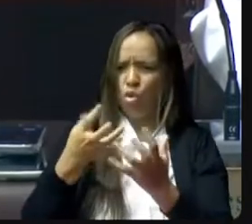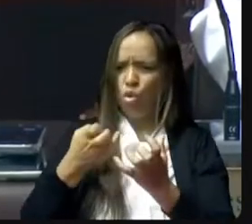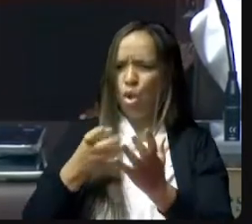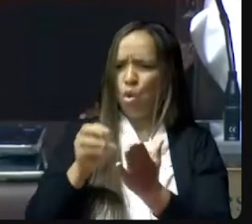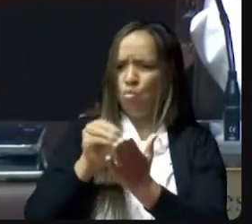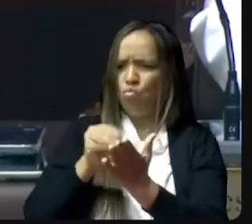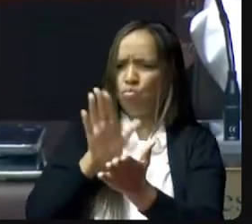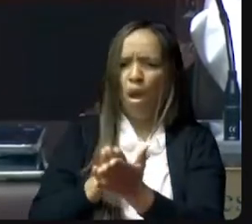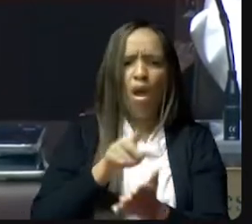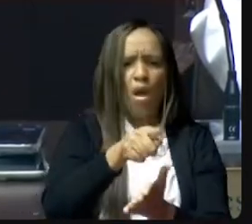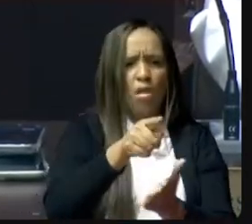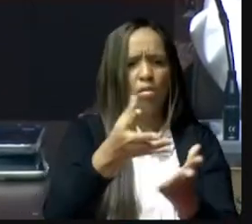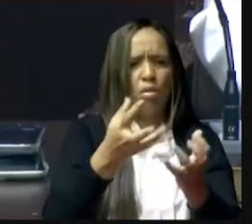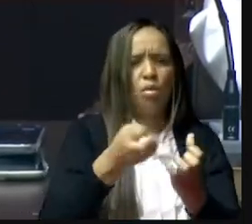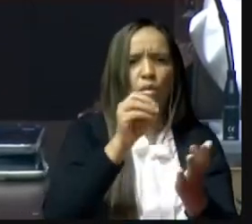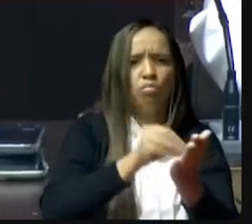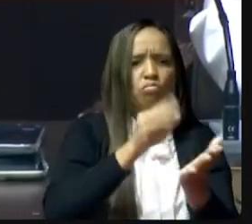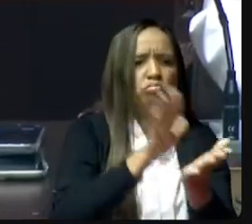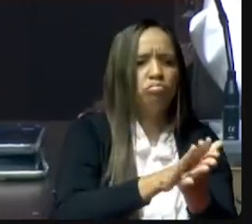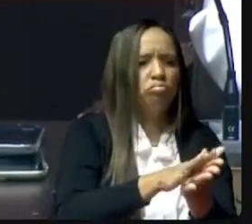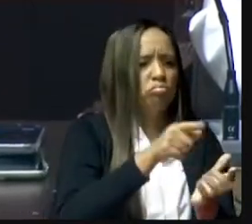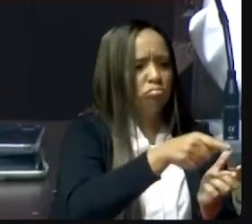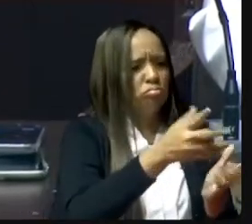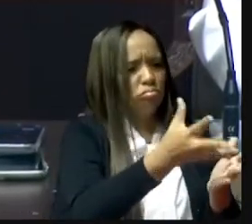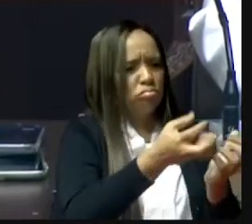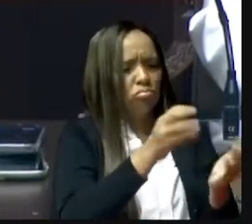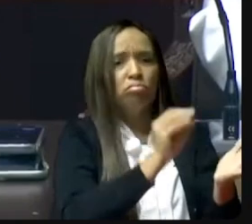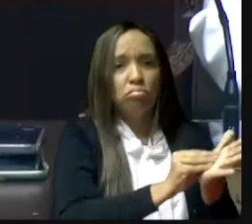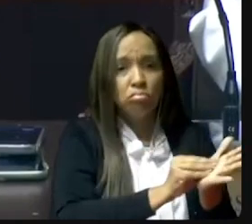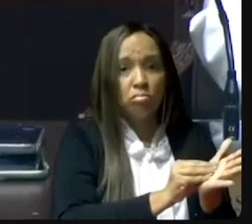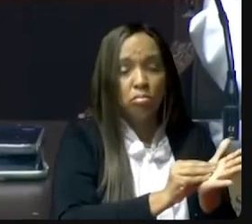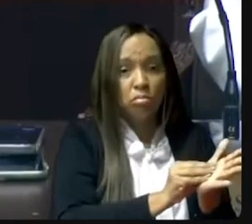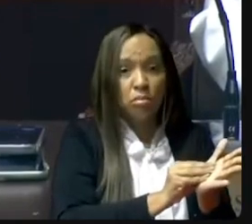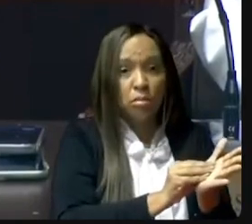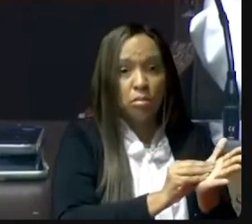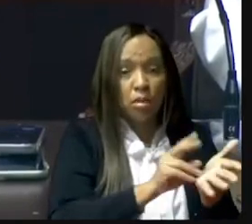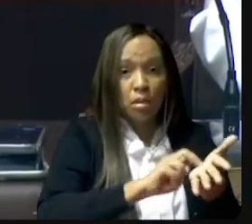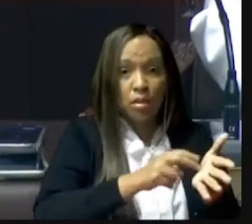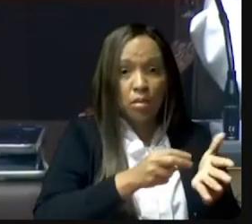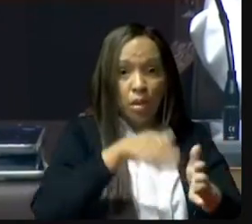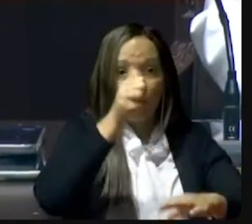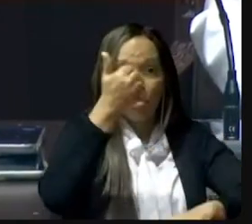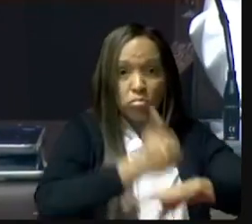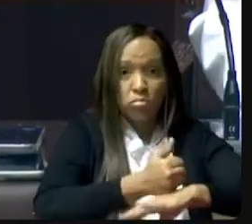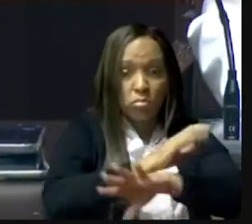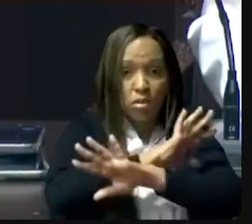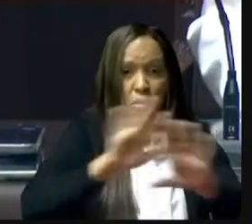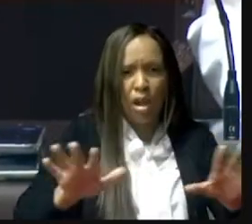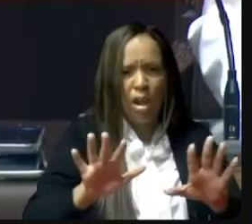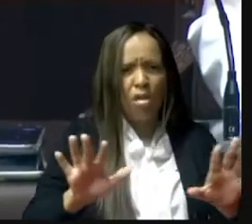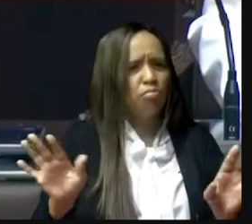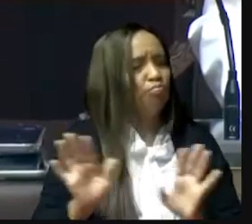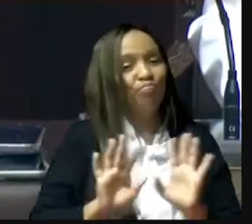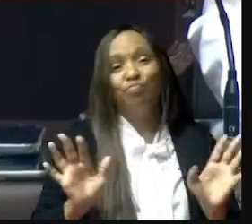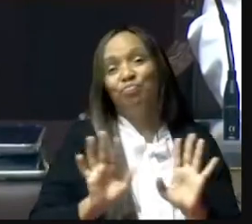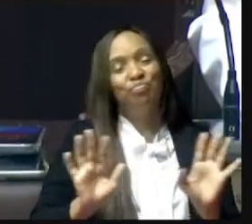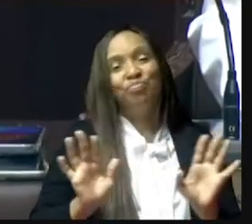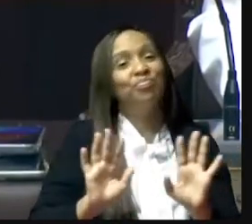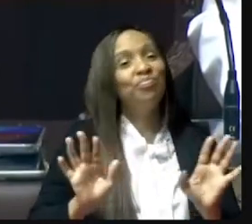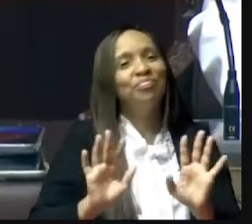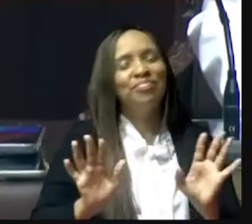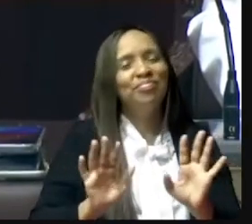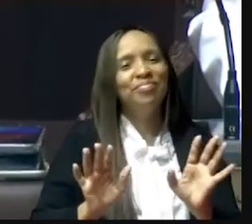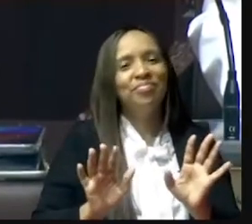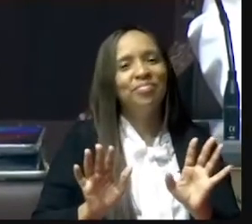coordinadora y siempre en coordinación con Los voceros y la directiva de cada bloque